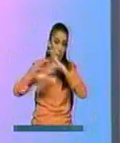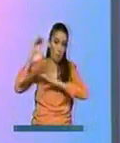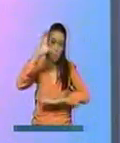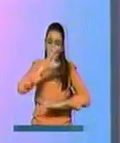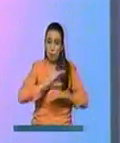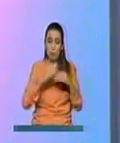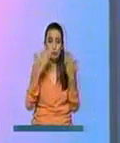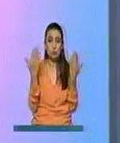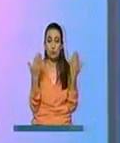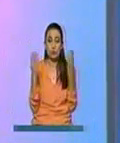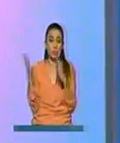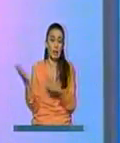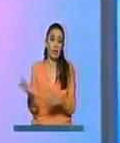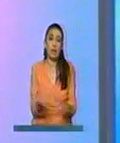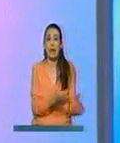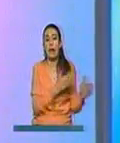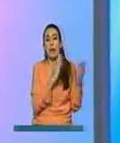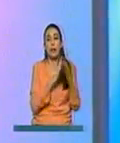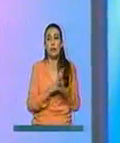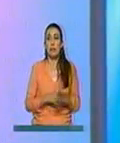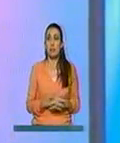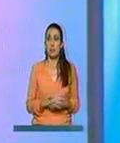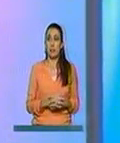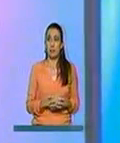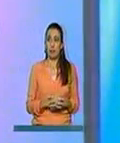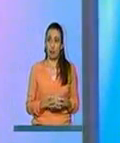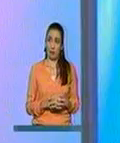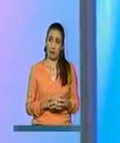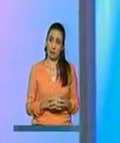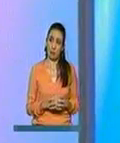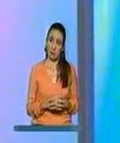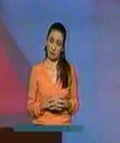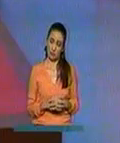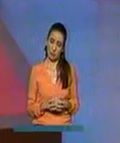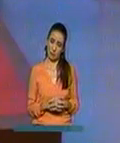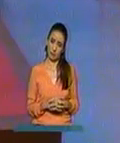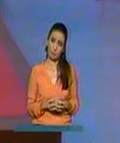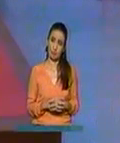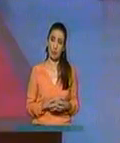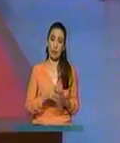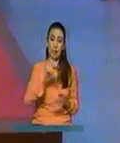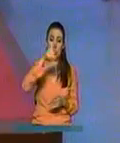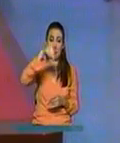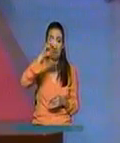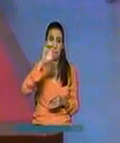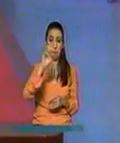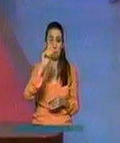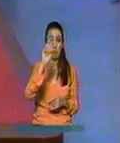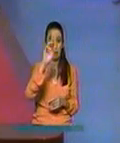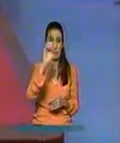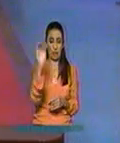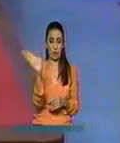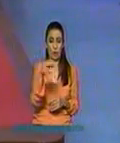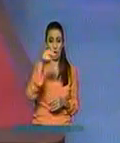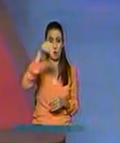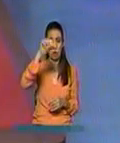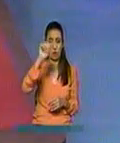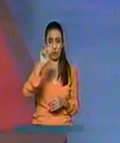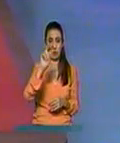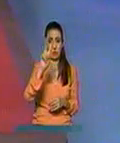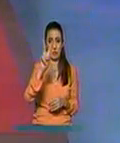los emprendimientos en el país de manera general. Pedro Navarro, vicepresidente de la Asociación de Cervecerías Artesanales del